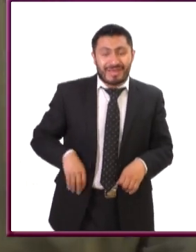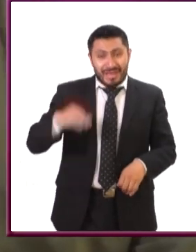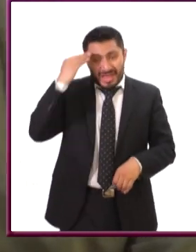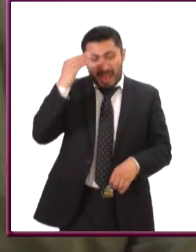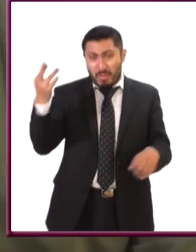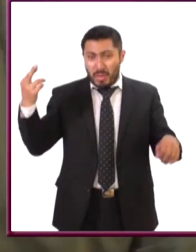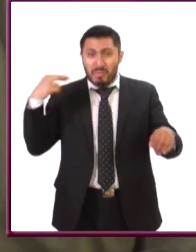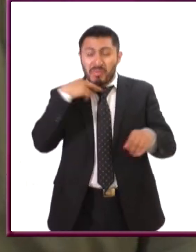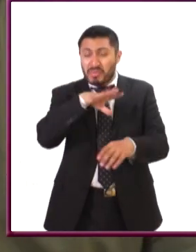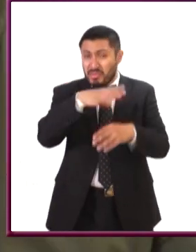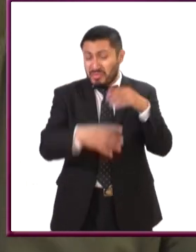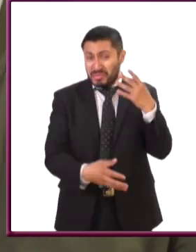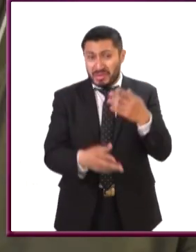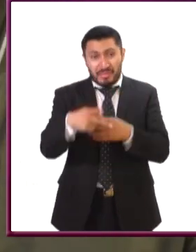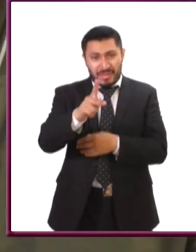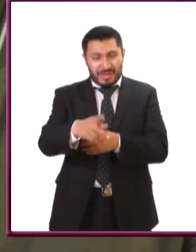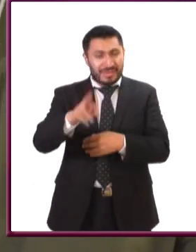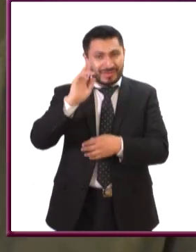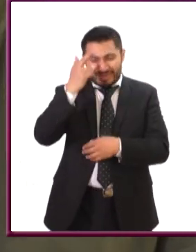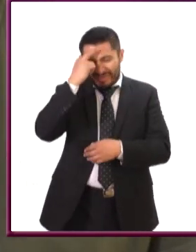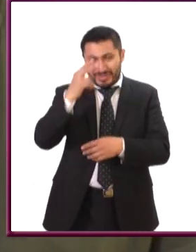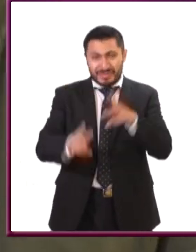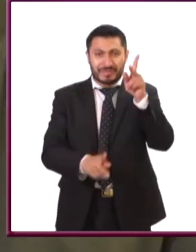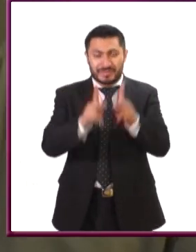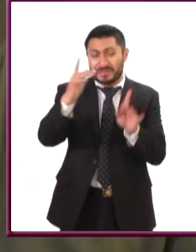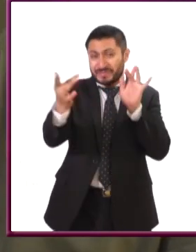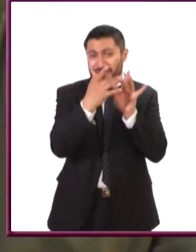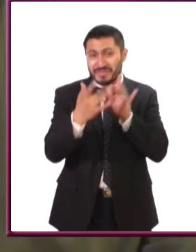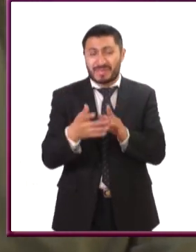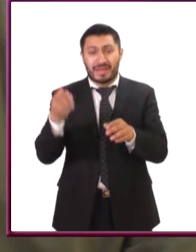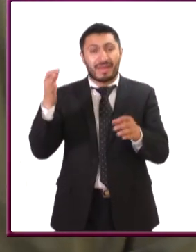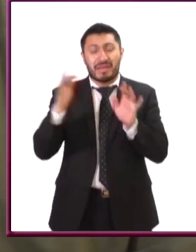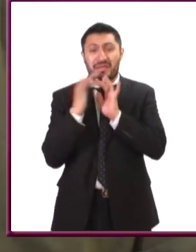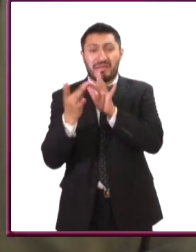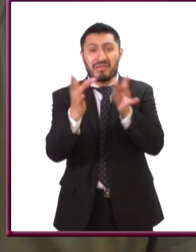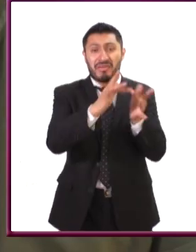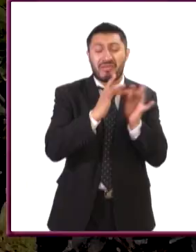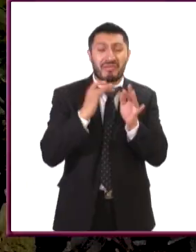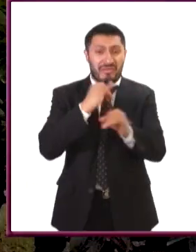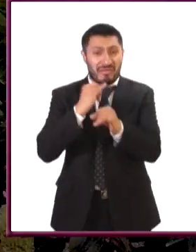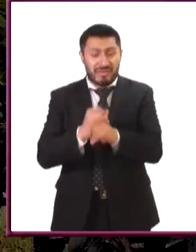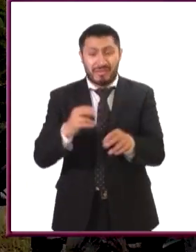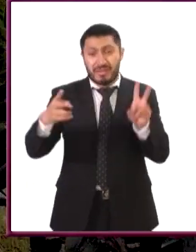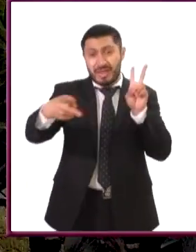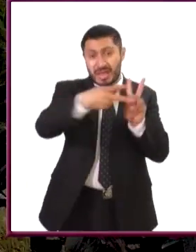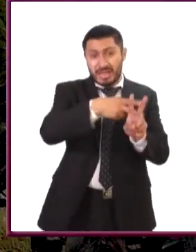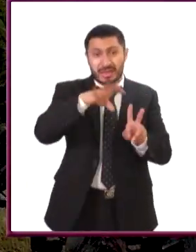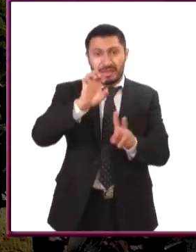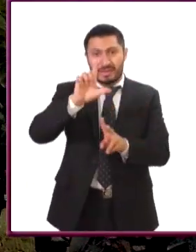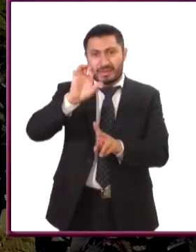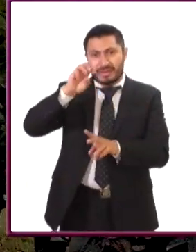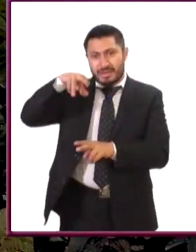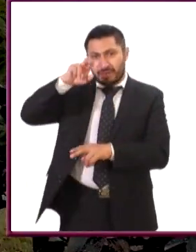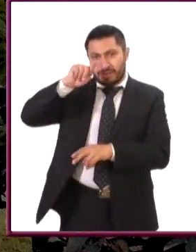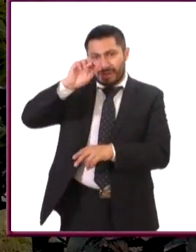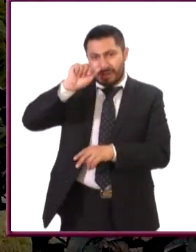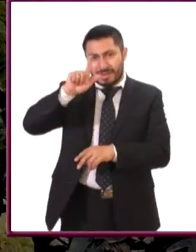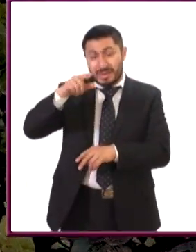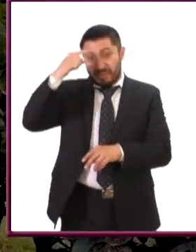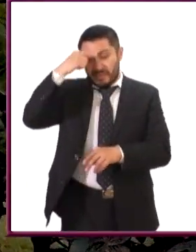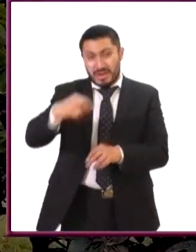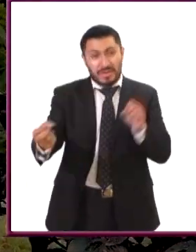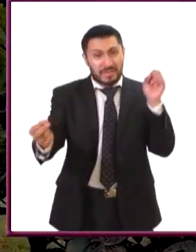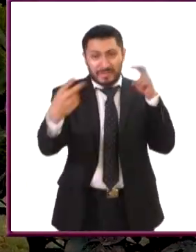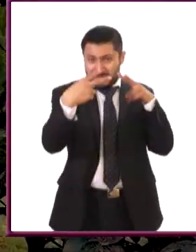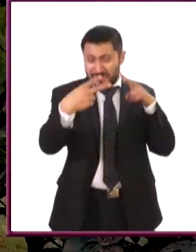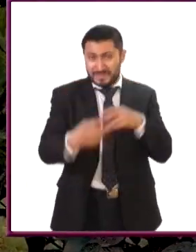tan interesantes, el tiempo pasa volando. Pero no olviden interactuar con nosotros en las redes sociales. Escríbenos en el hashtag